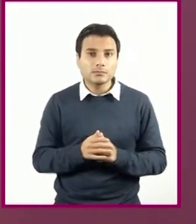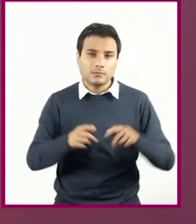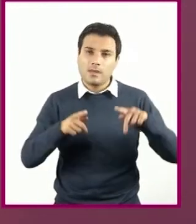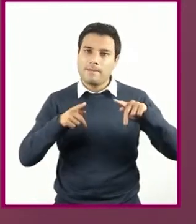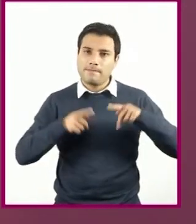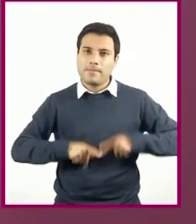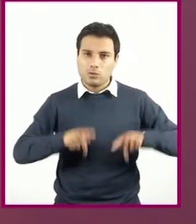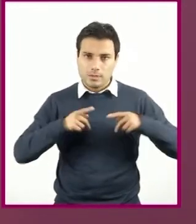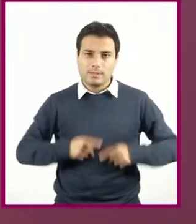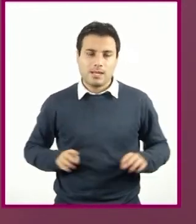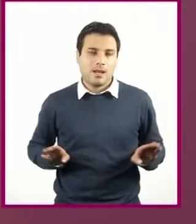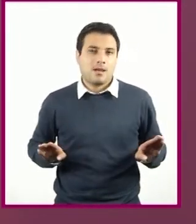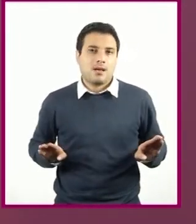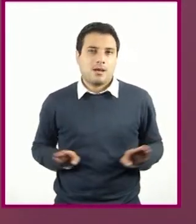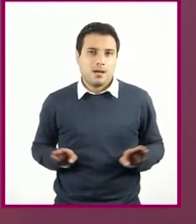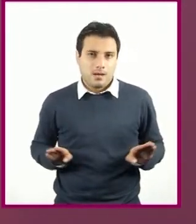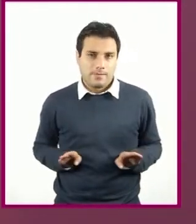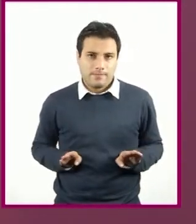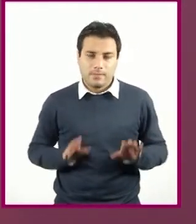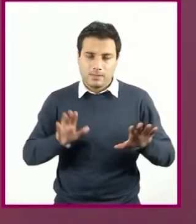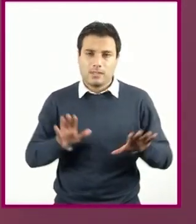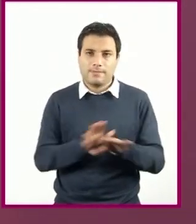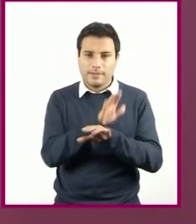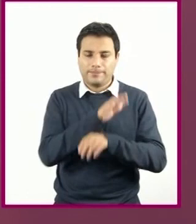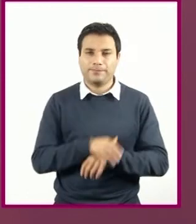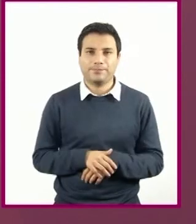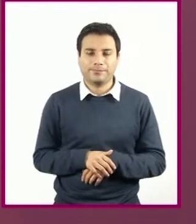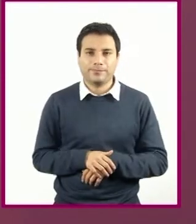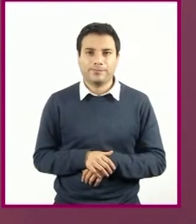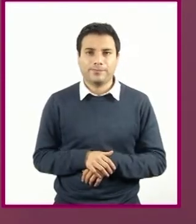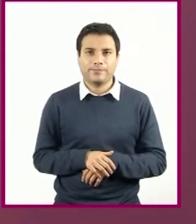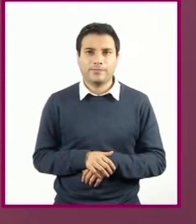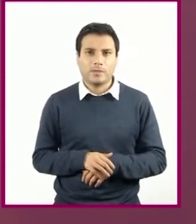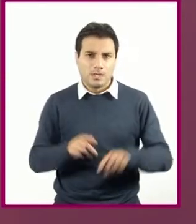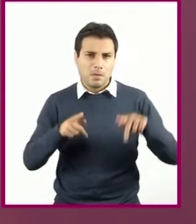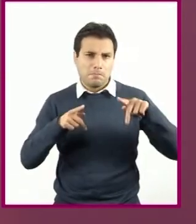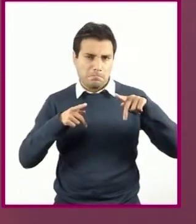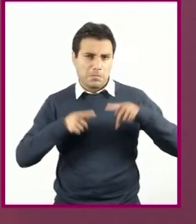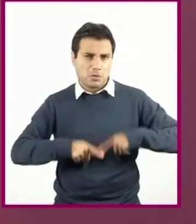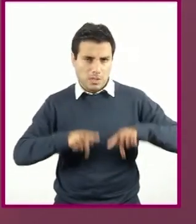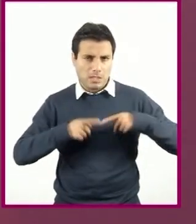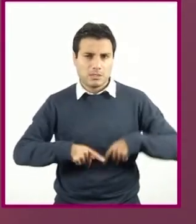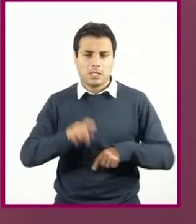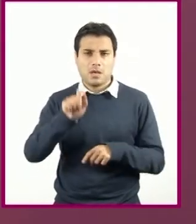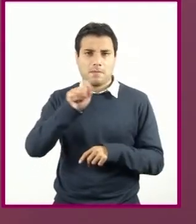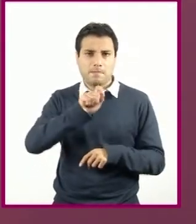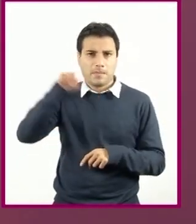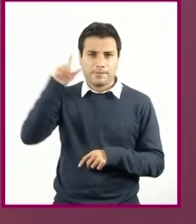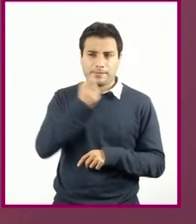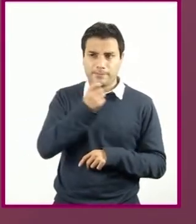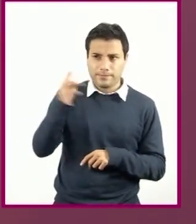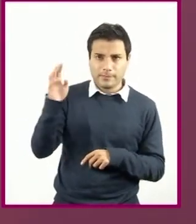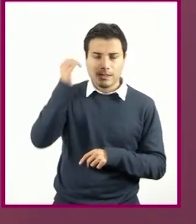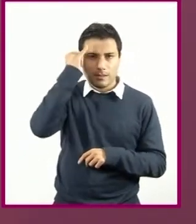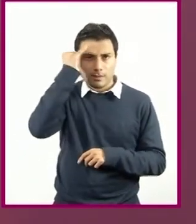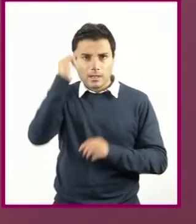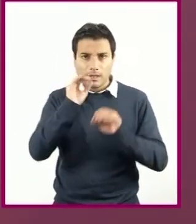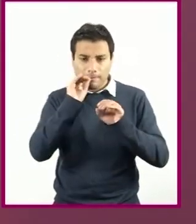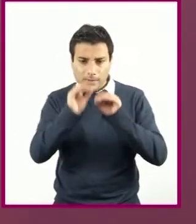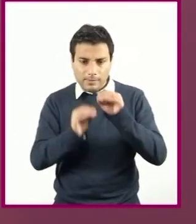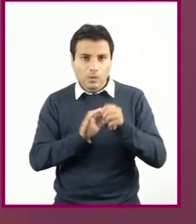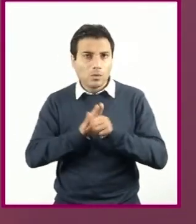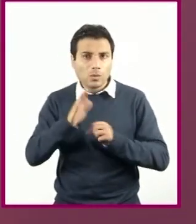sociedad burguesa europea. 4. Personajes e inventos tecnológicos que surgieron en la